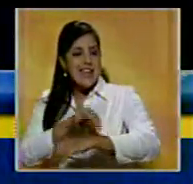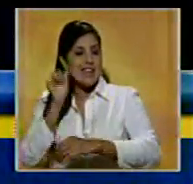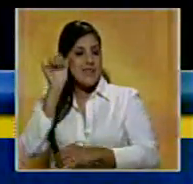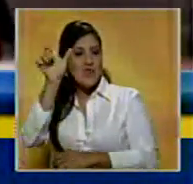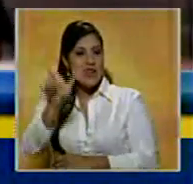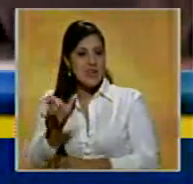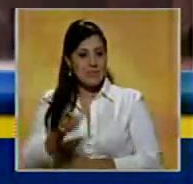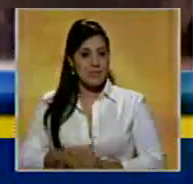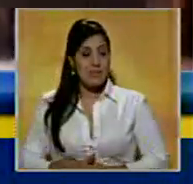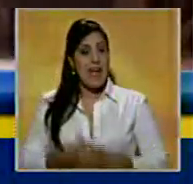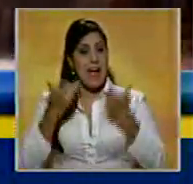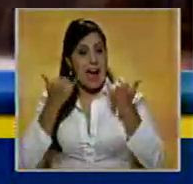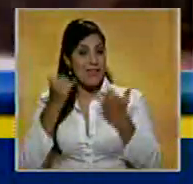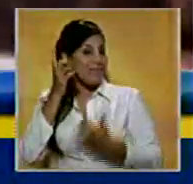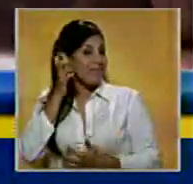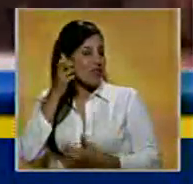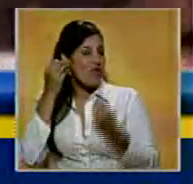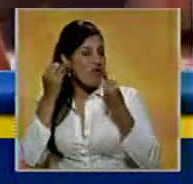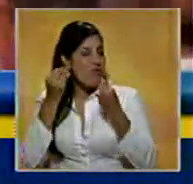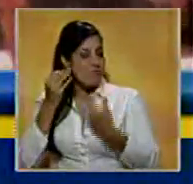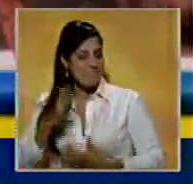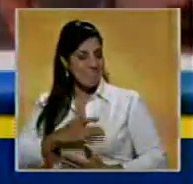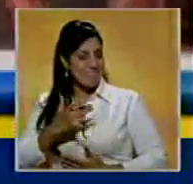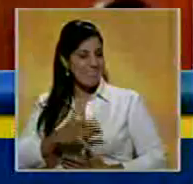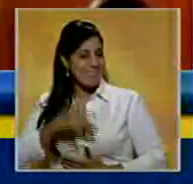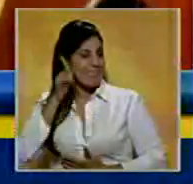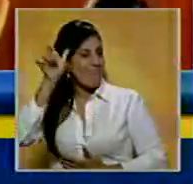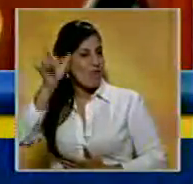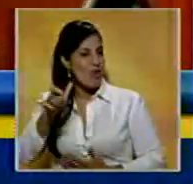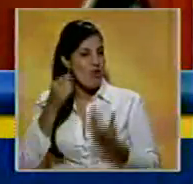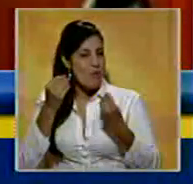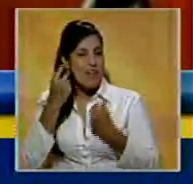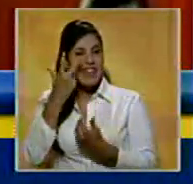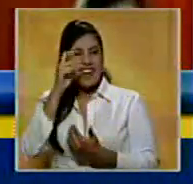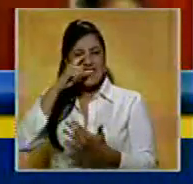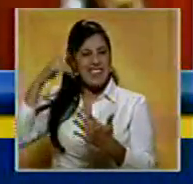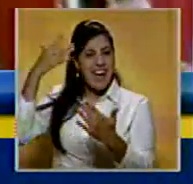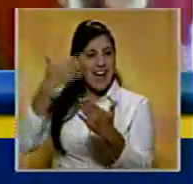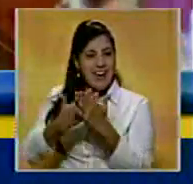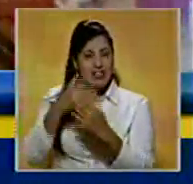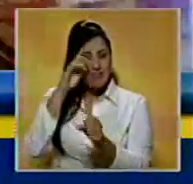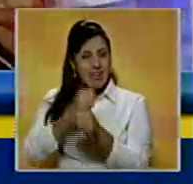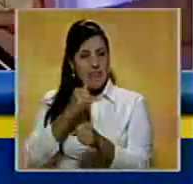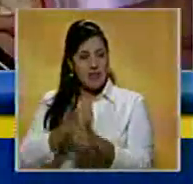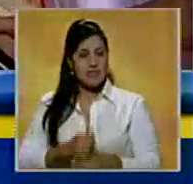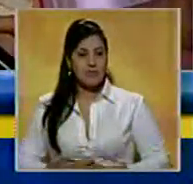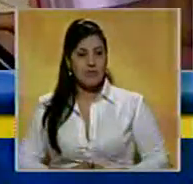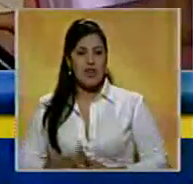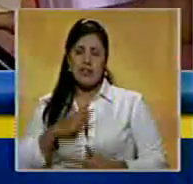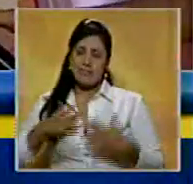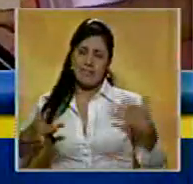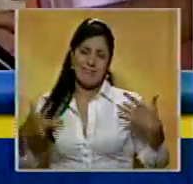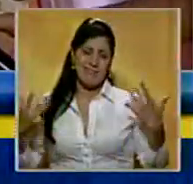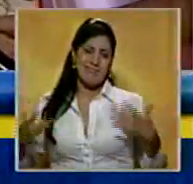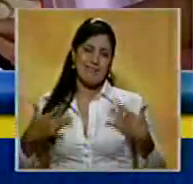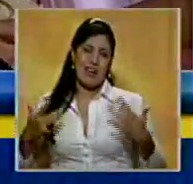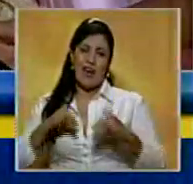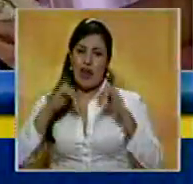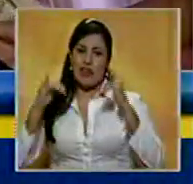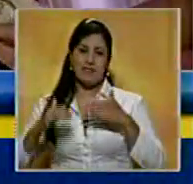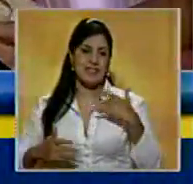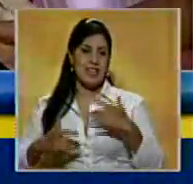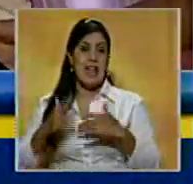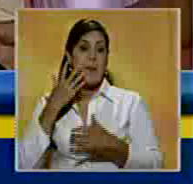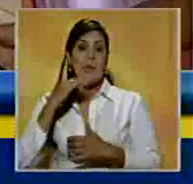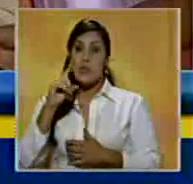de Bizet. Vamos a escuchar cómo se siente la Macarena con estos 30 años de carrera. Qué bueno, felicísima, contenta. Si